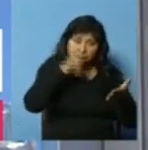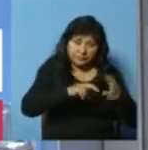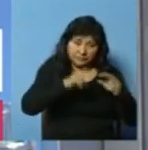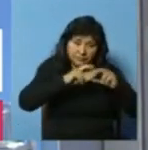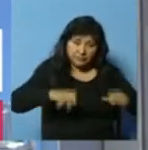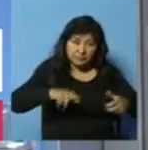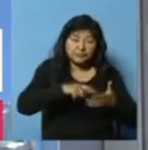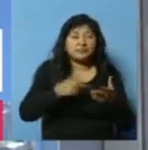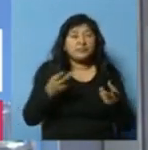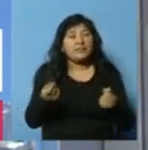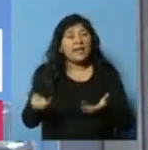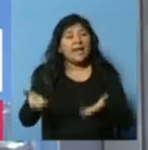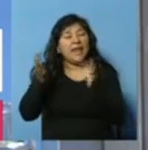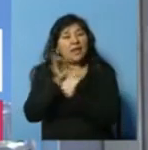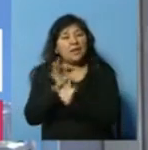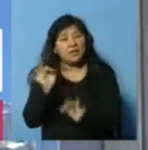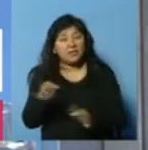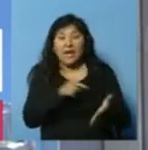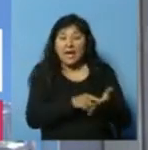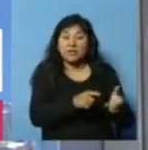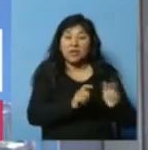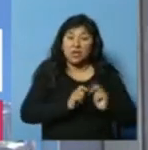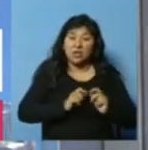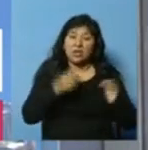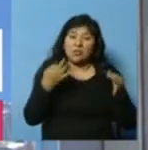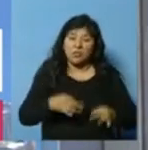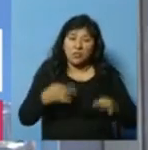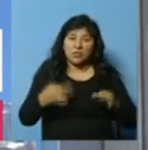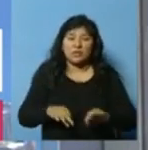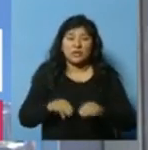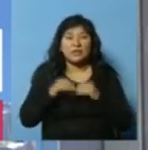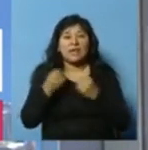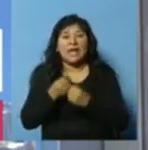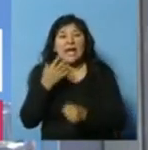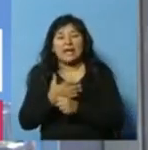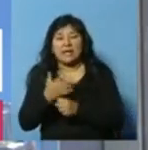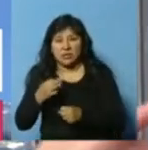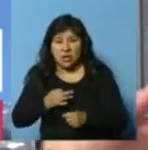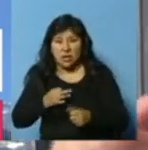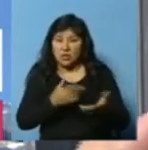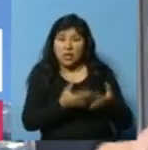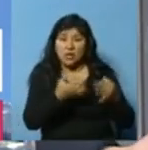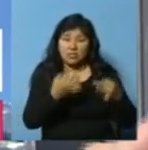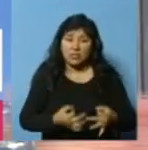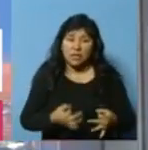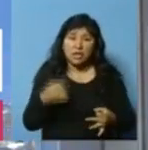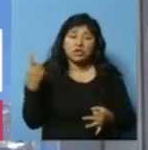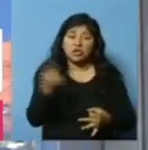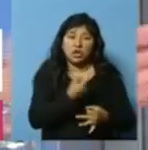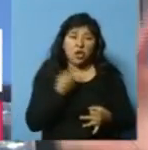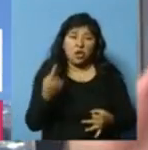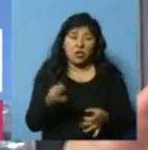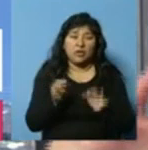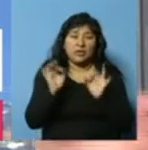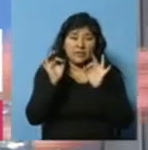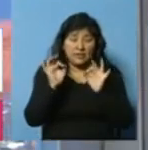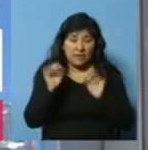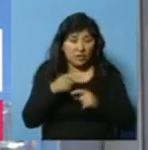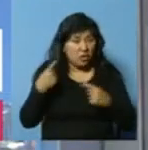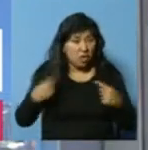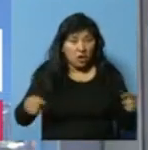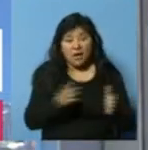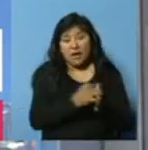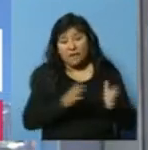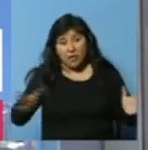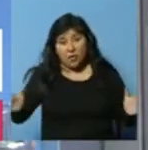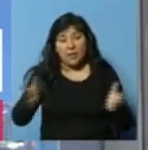porque el que termina quinto con lo que aprendió nos permite ver si todo el trayecto toda la trayectoria educativa